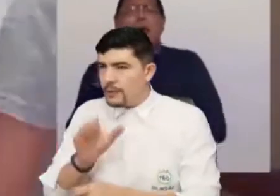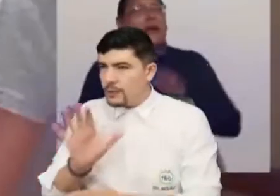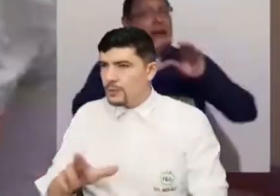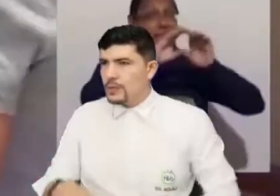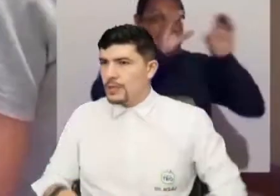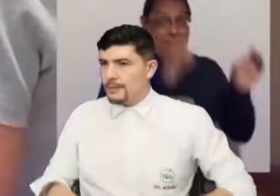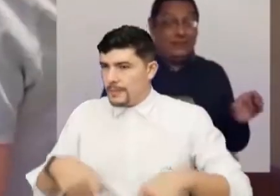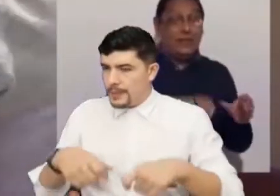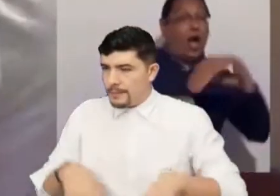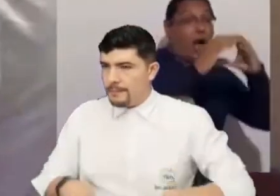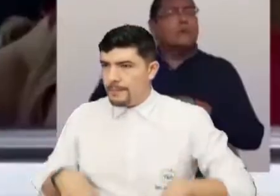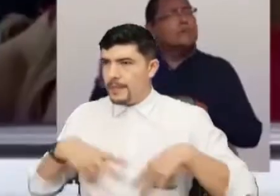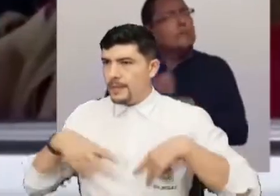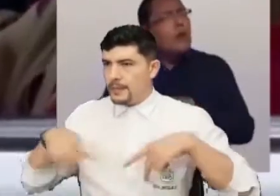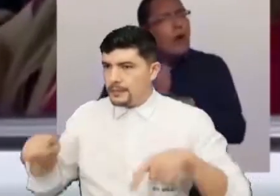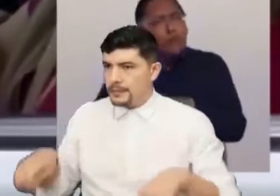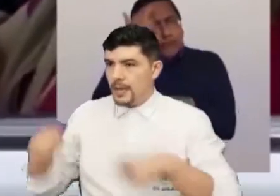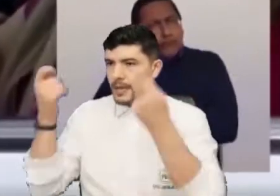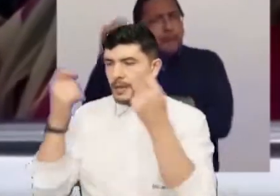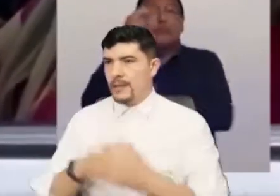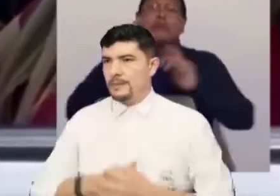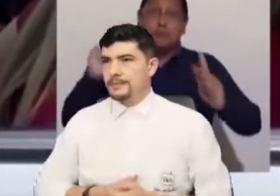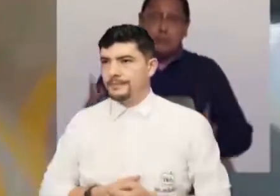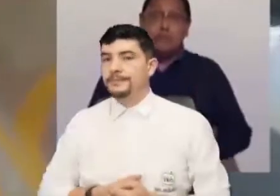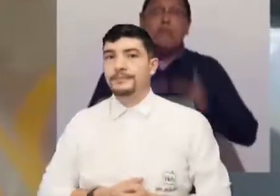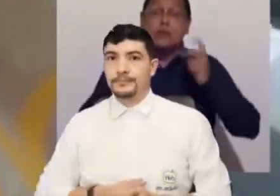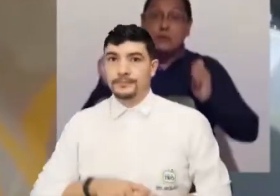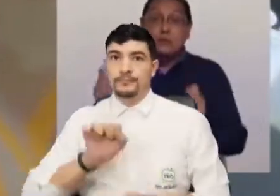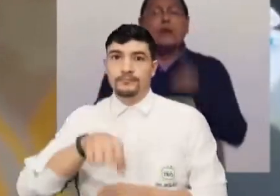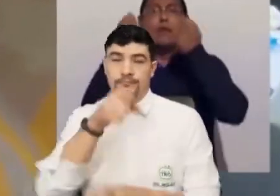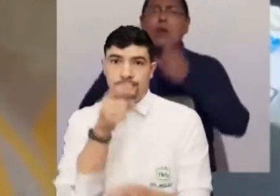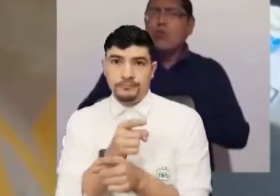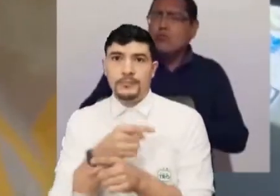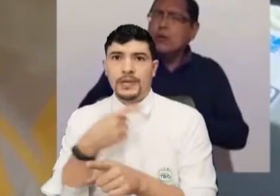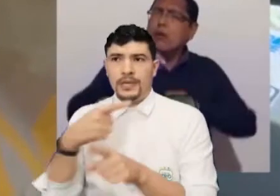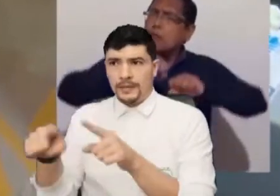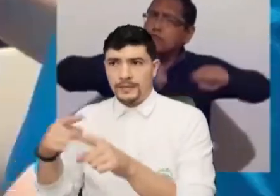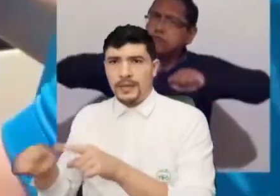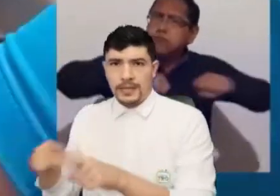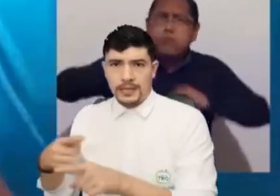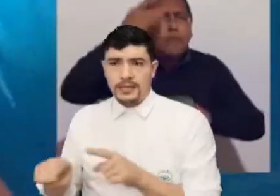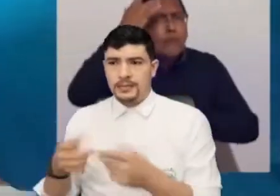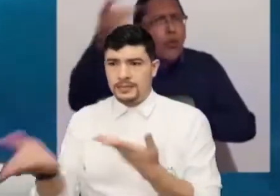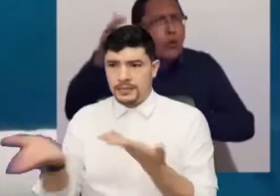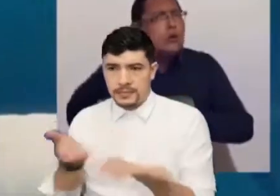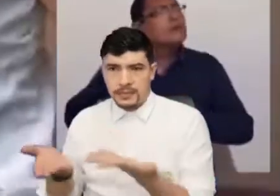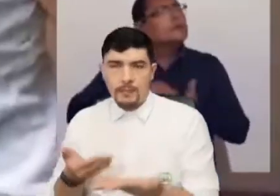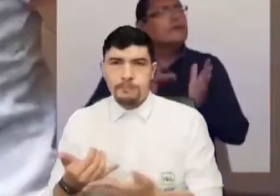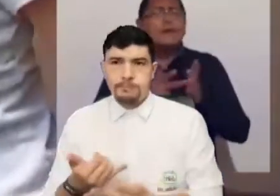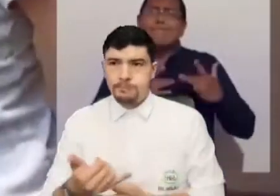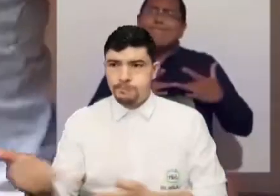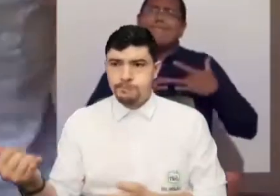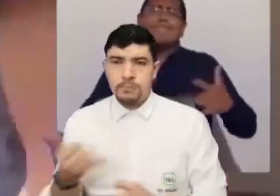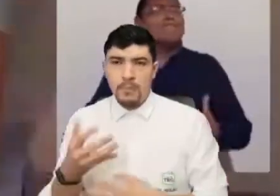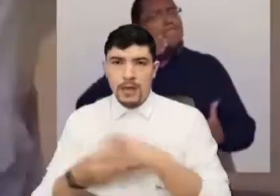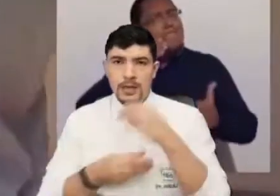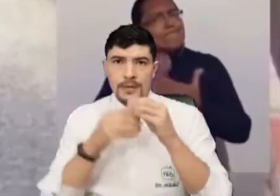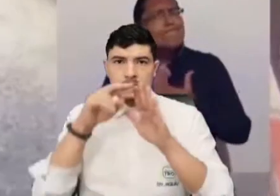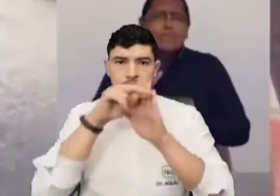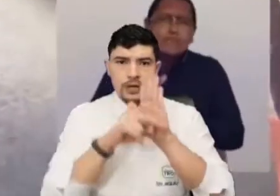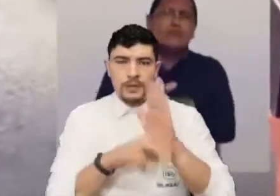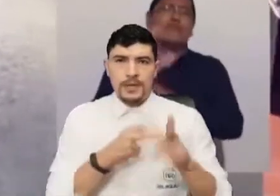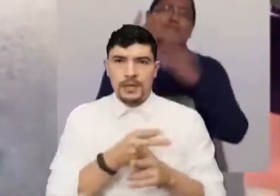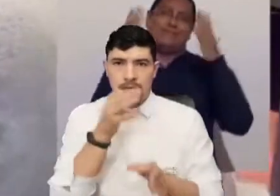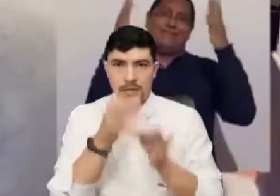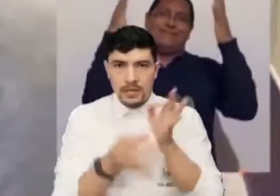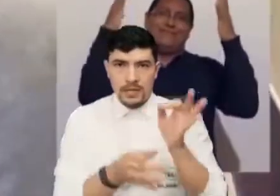aislamiento preventivo la entrega se realiza a través de servicios sin bajarse del vehículo implementando medidas de seguridad que garanticen el distanciamiento